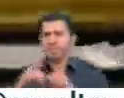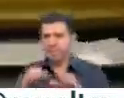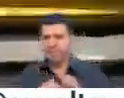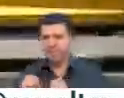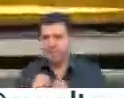metropolitana